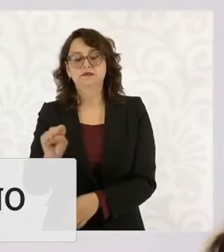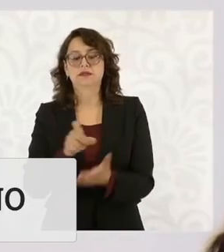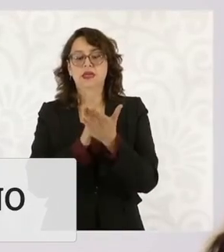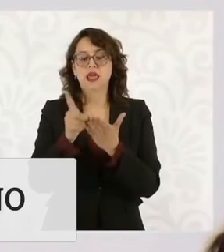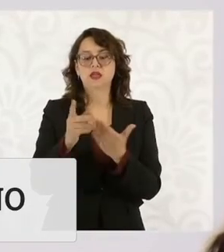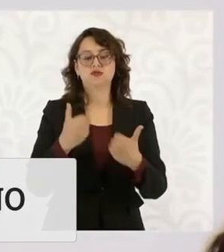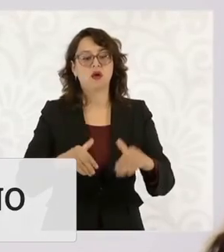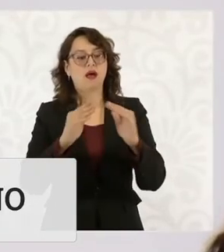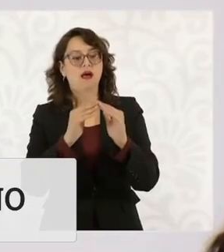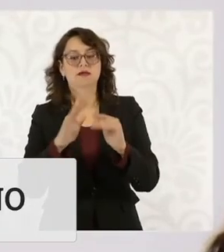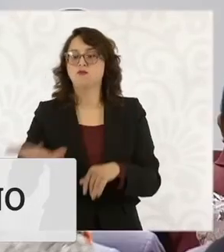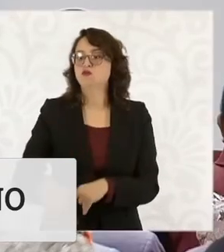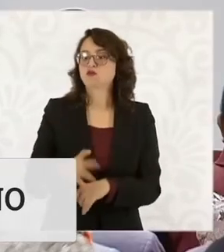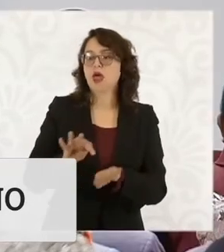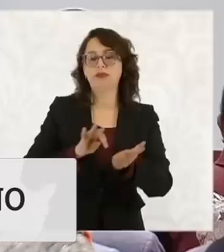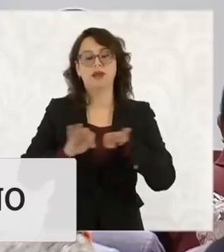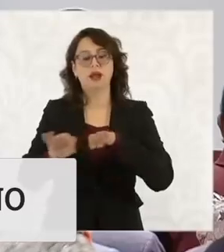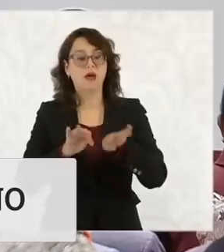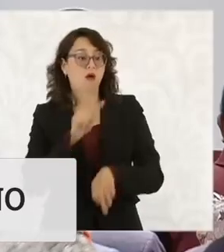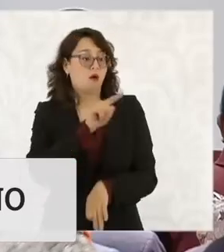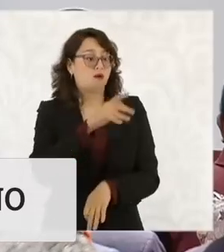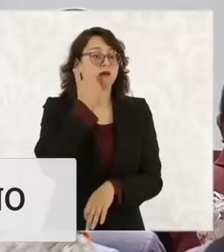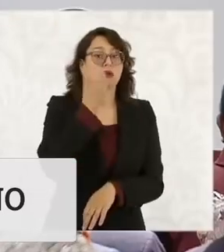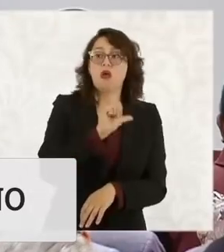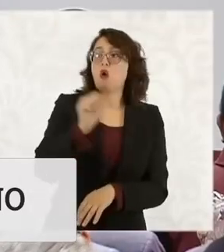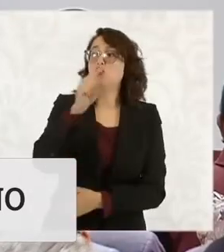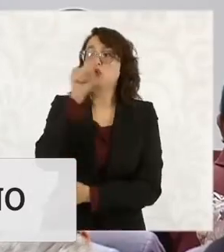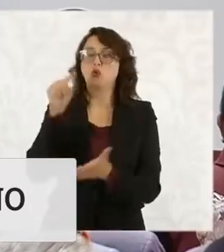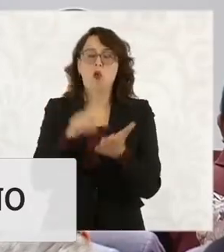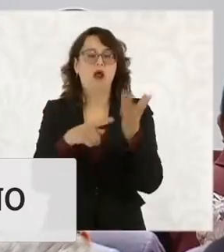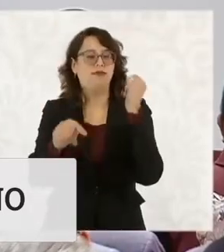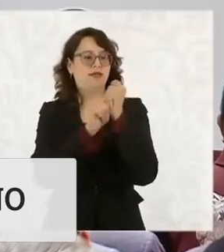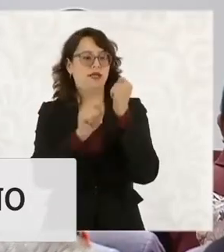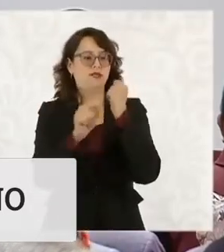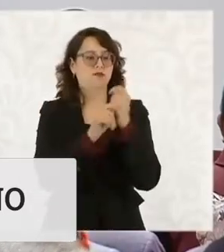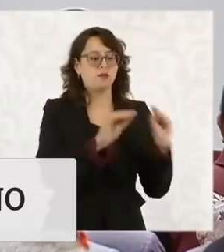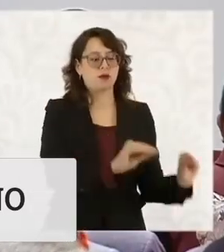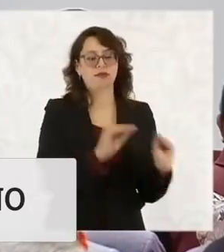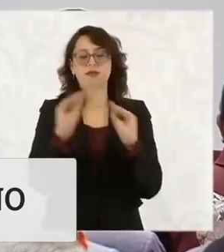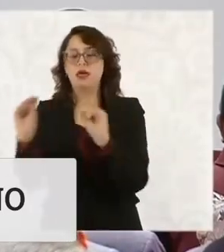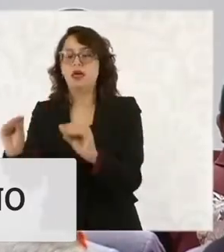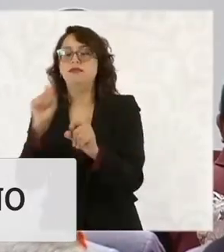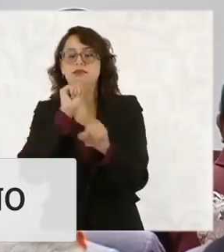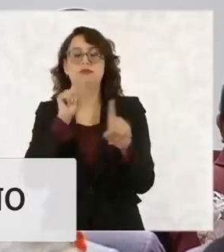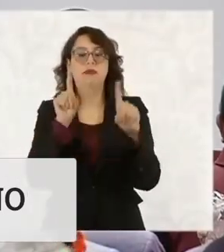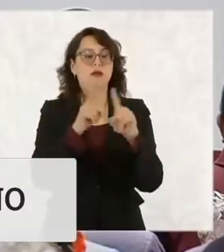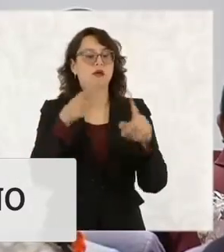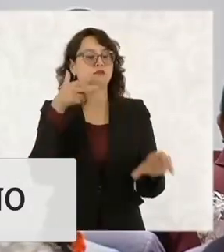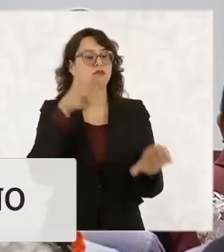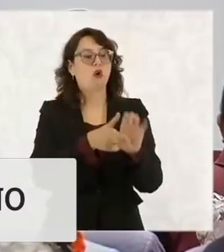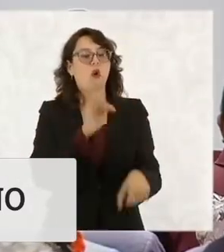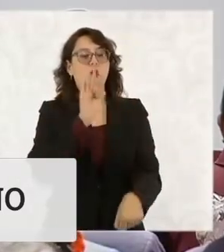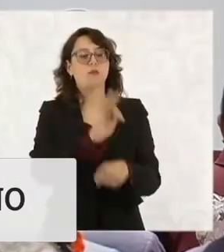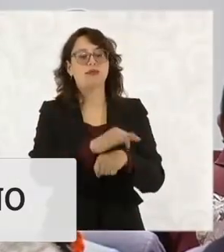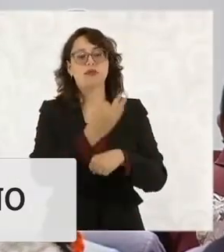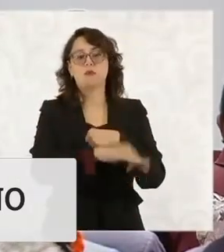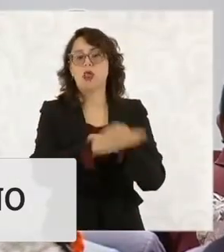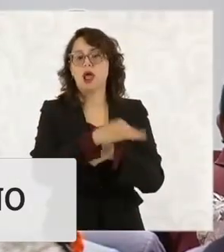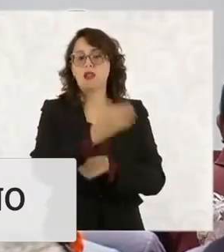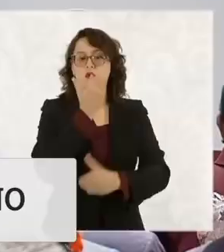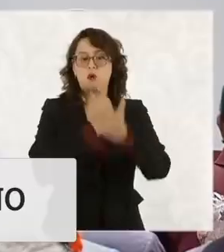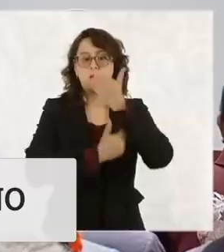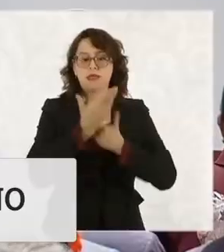vivienda, empleo, transporte a sus lugares de origen, además de comida caliente y albergue temporal. Con